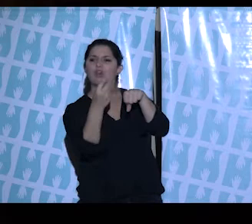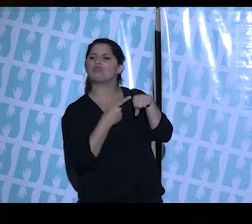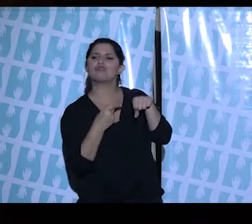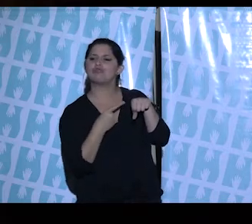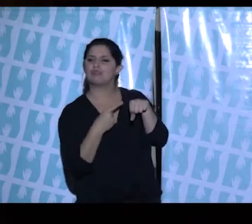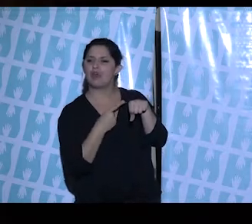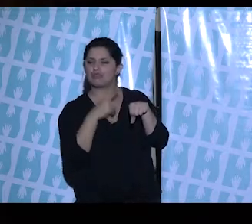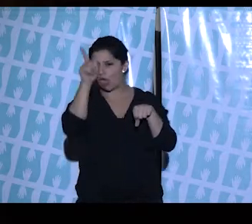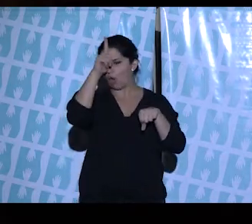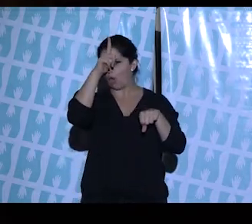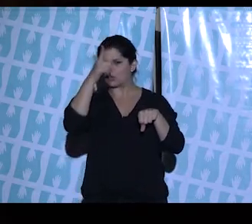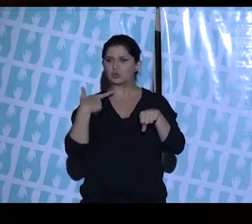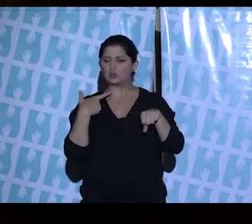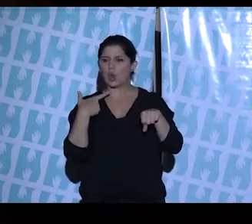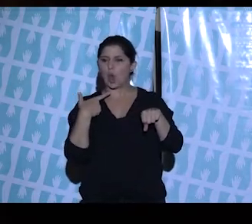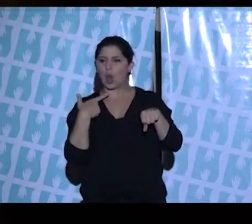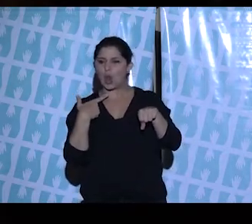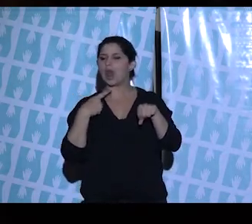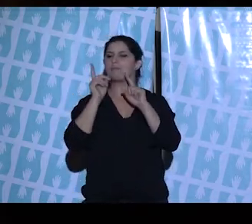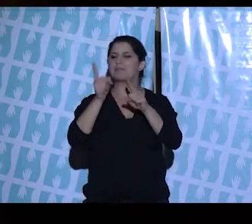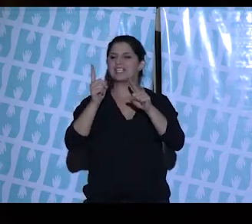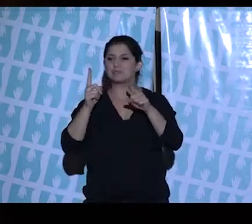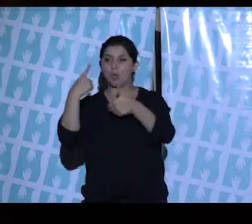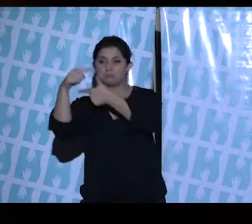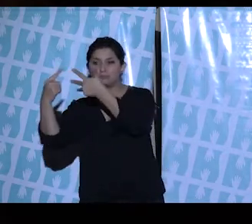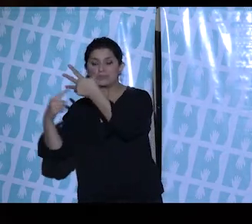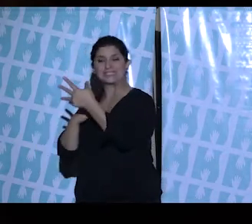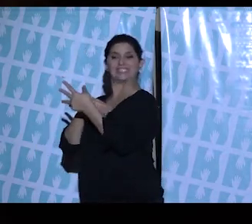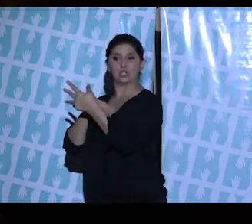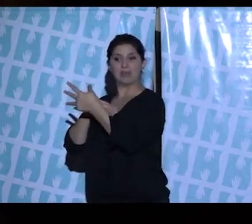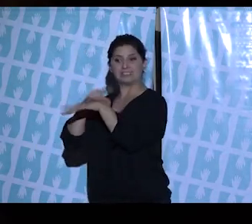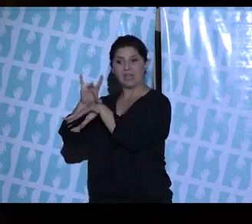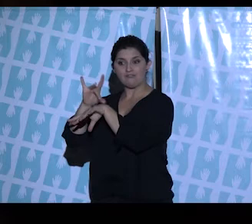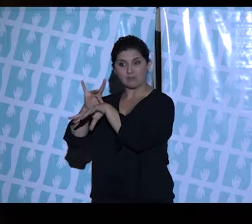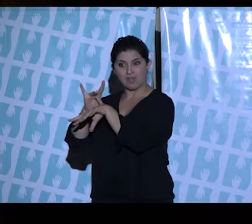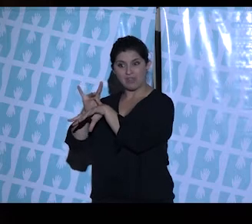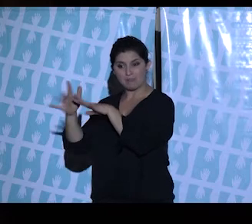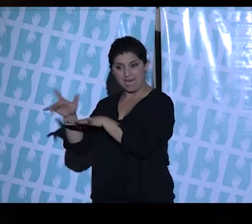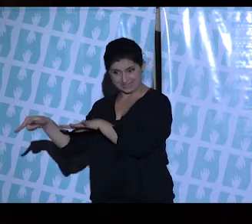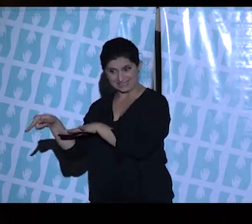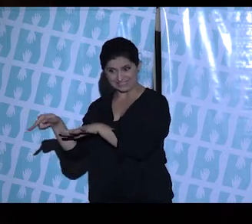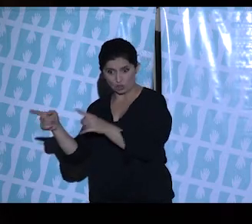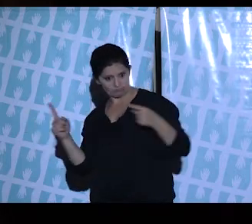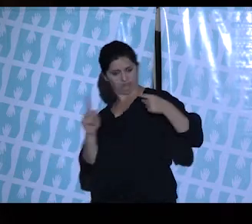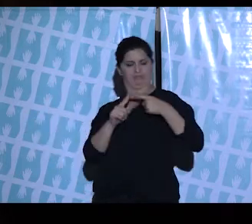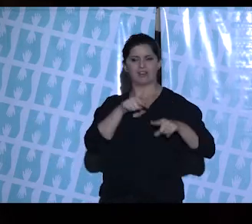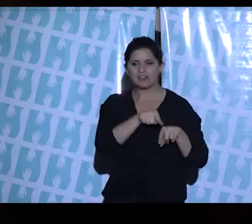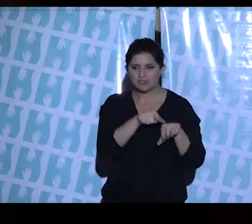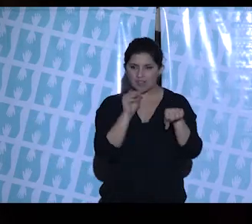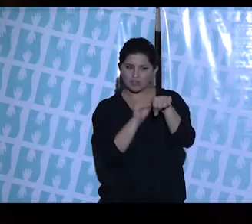funciones que están afectadas en la enfermedad de Parkinson, de manera tal que los depósitos anormales